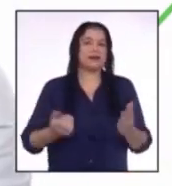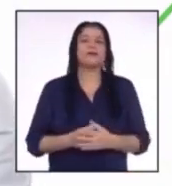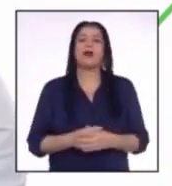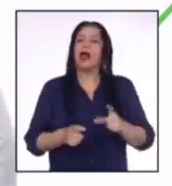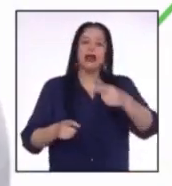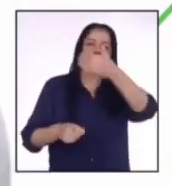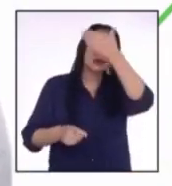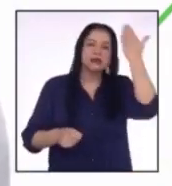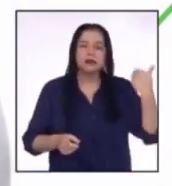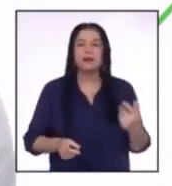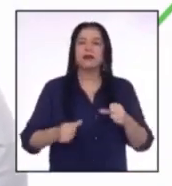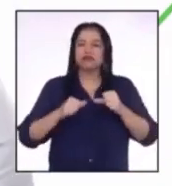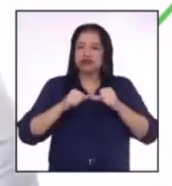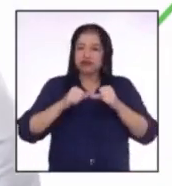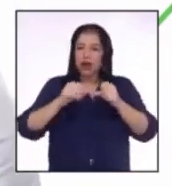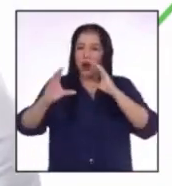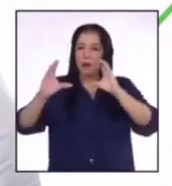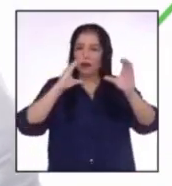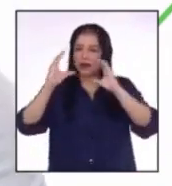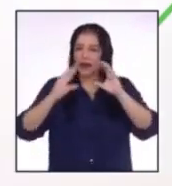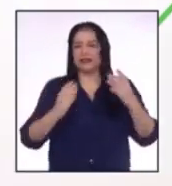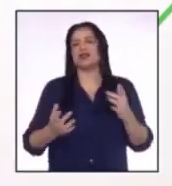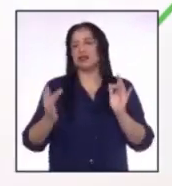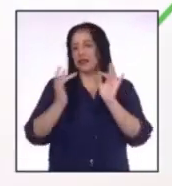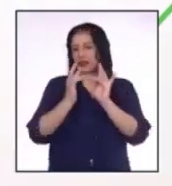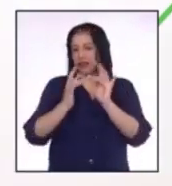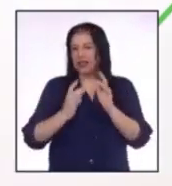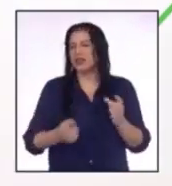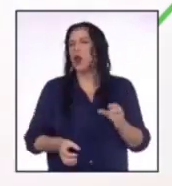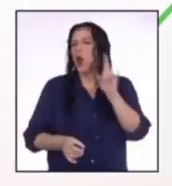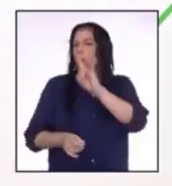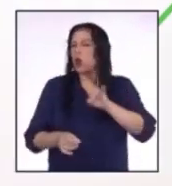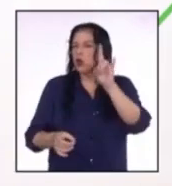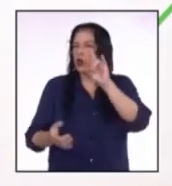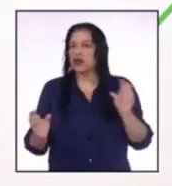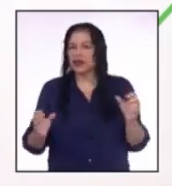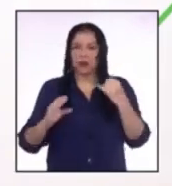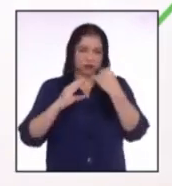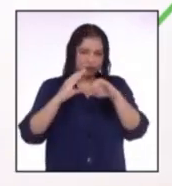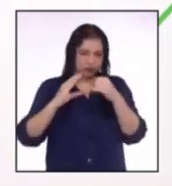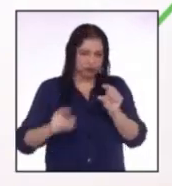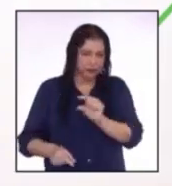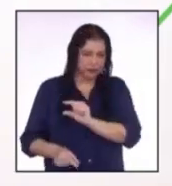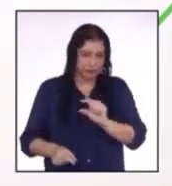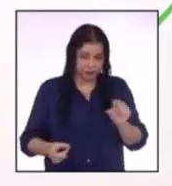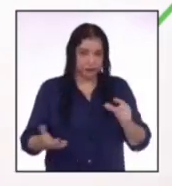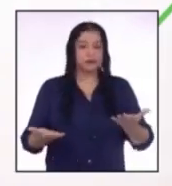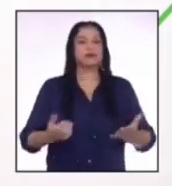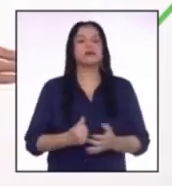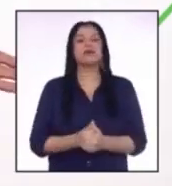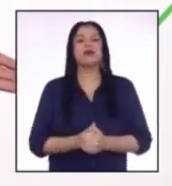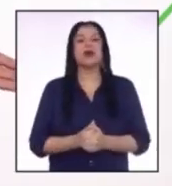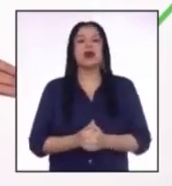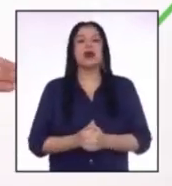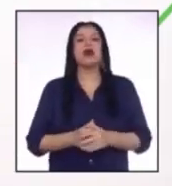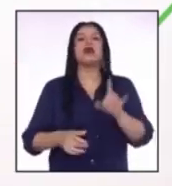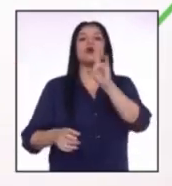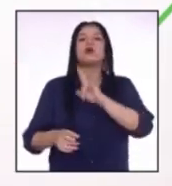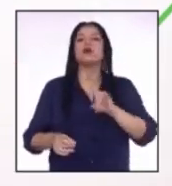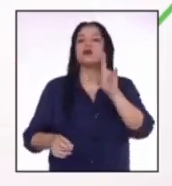no se olviden de seguir comunicándose con nosotros de nuestro correo electrónico y por supuesto